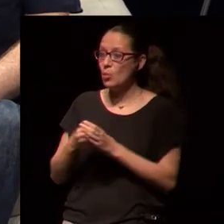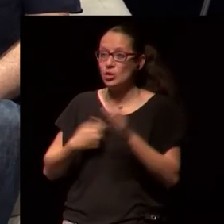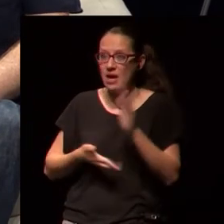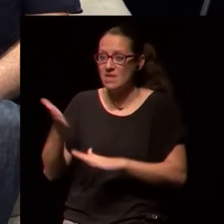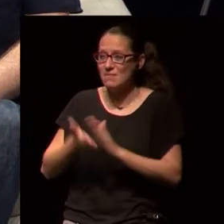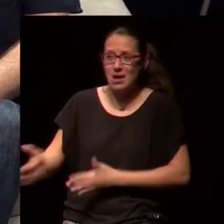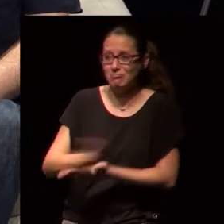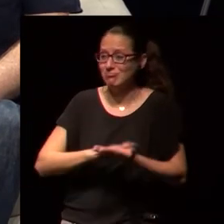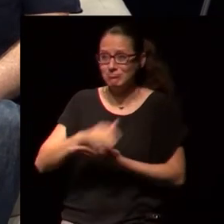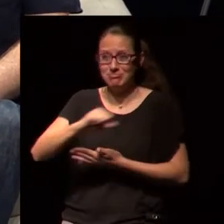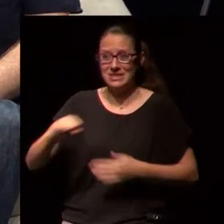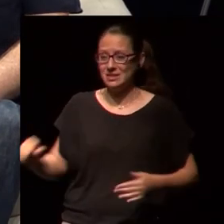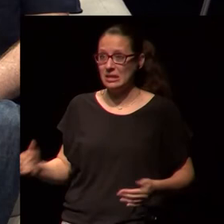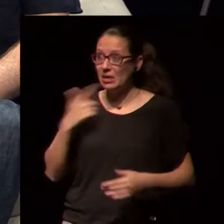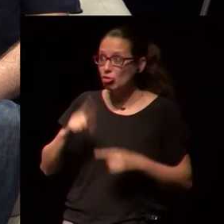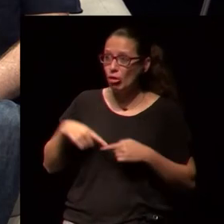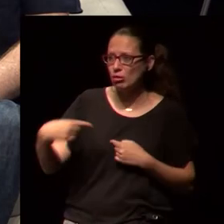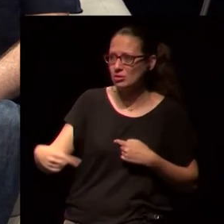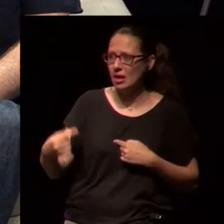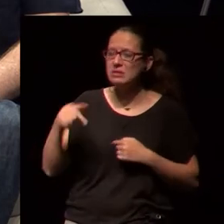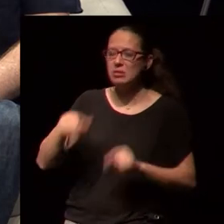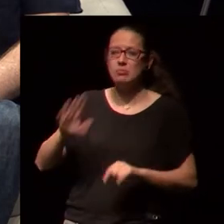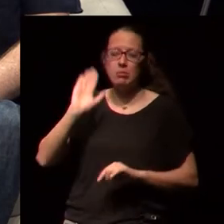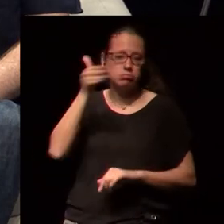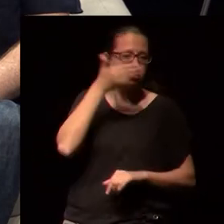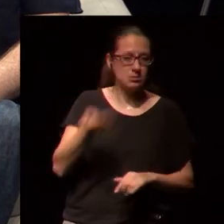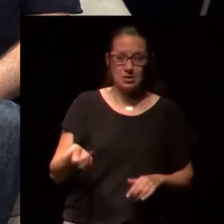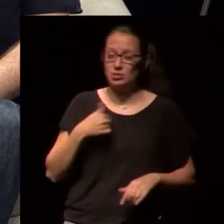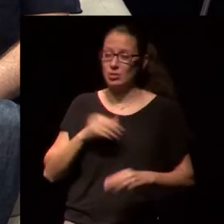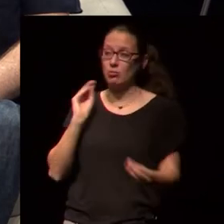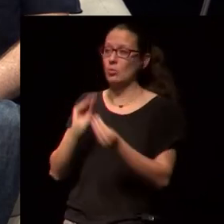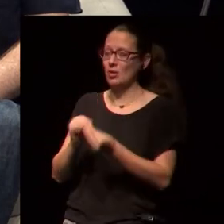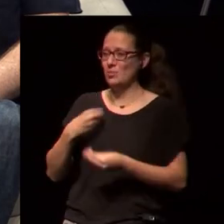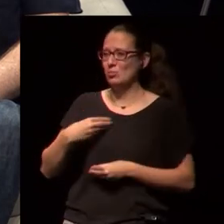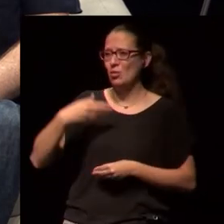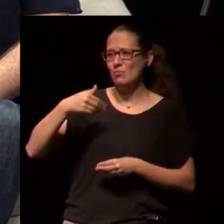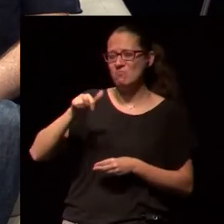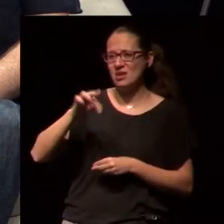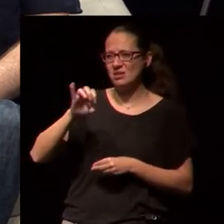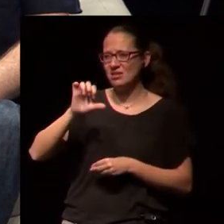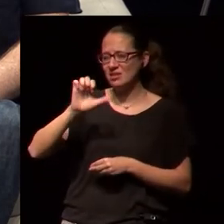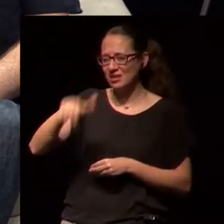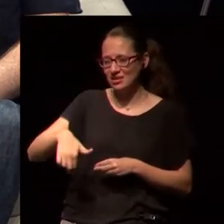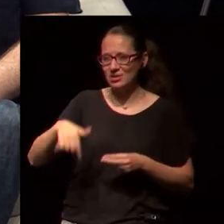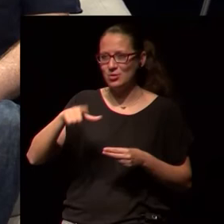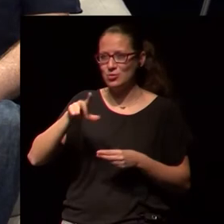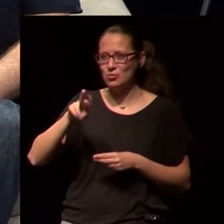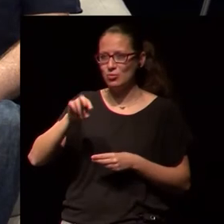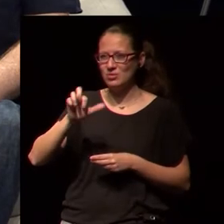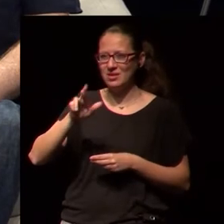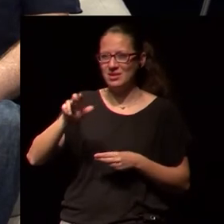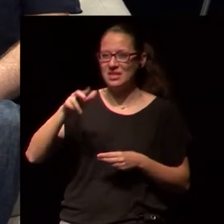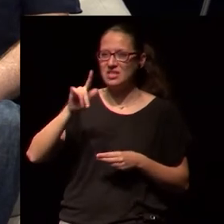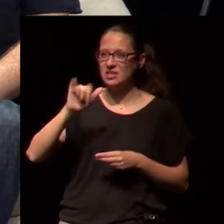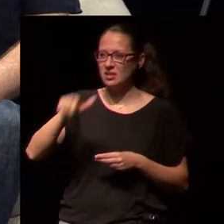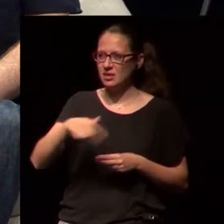que ocurre diariamente y que eso no sale. Y estoy de acuerdo contigo, François, Martin Luther King, Mandela, Gandhi, gente que ha tenido que